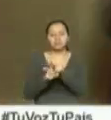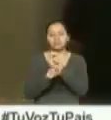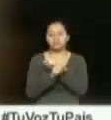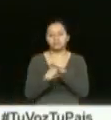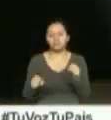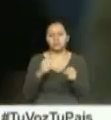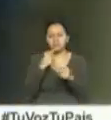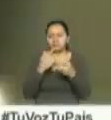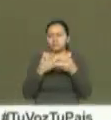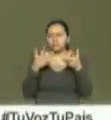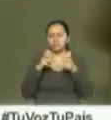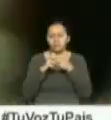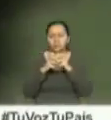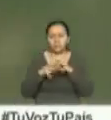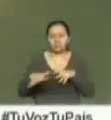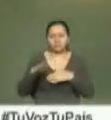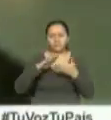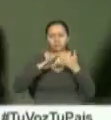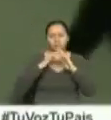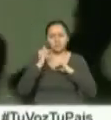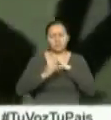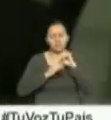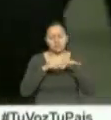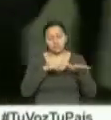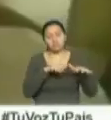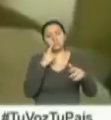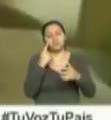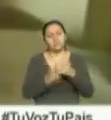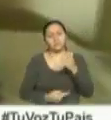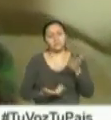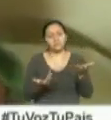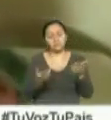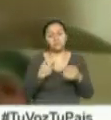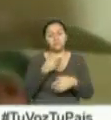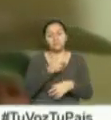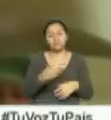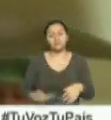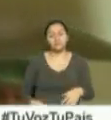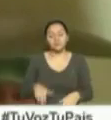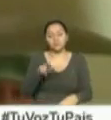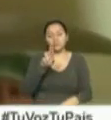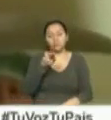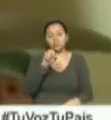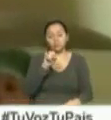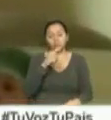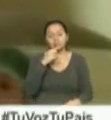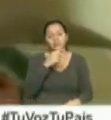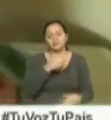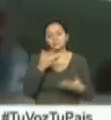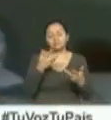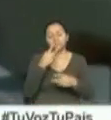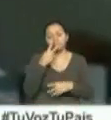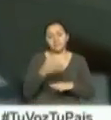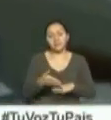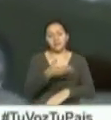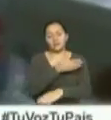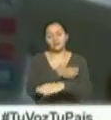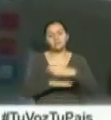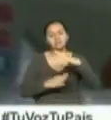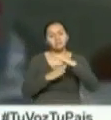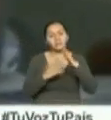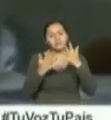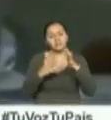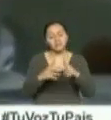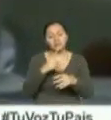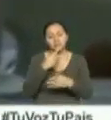una cascada de condenas de la comunidad internacional. El presidente ruso Vladimir Putin, que hace poco hizo las paces con